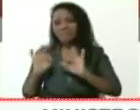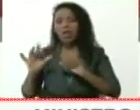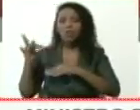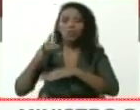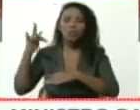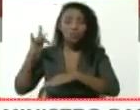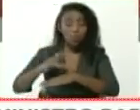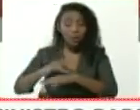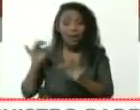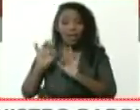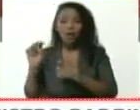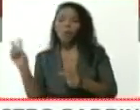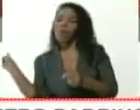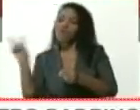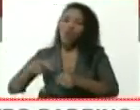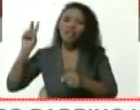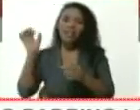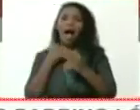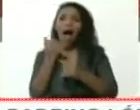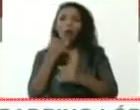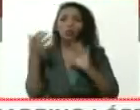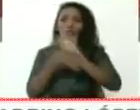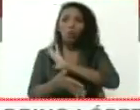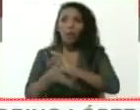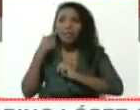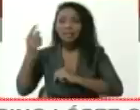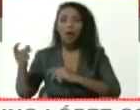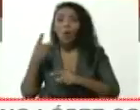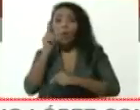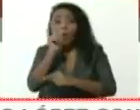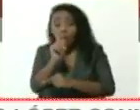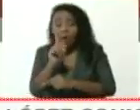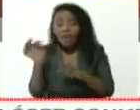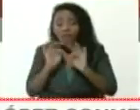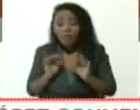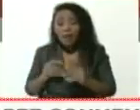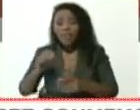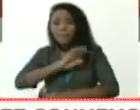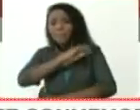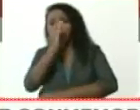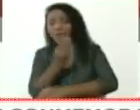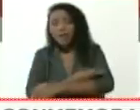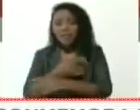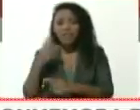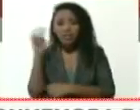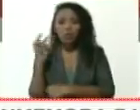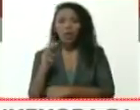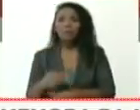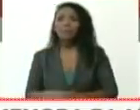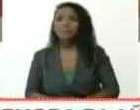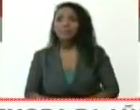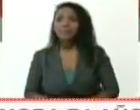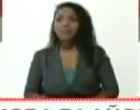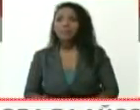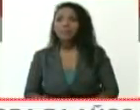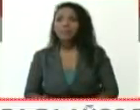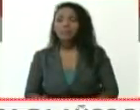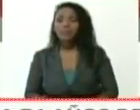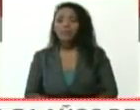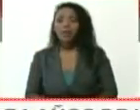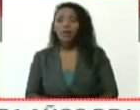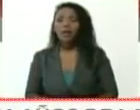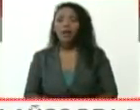vía de la violencia o por la vía de la renuncia, un desplazamiento del poder en Venezuela. Cuando nos reunimos con el señor